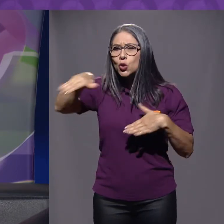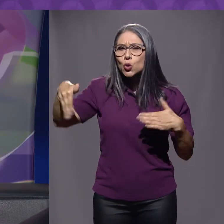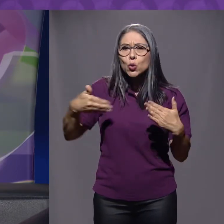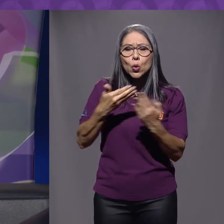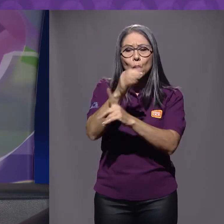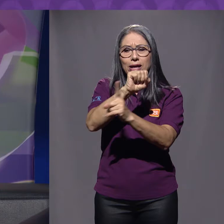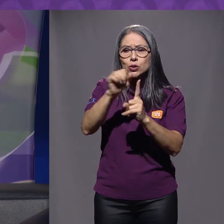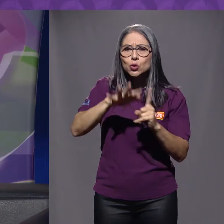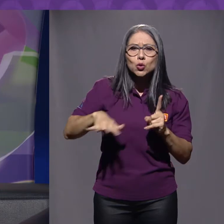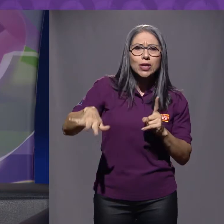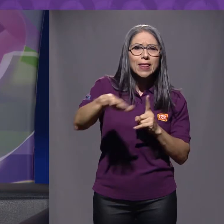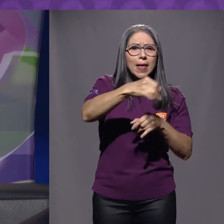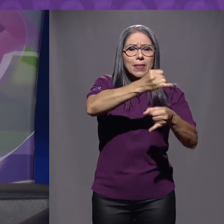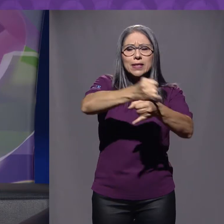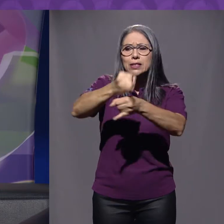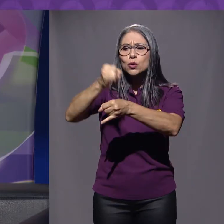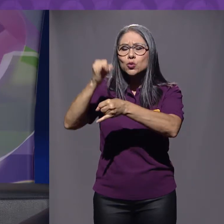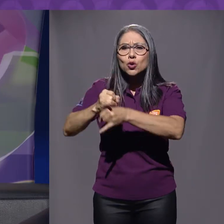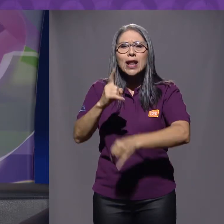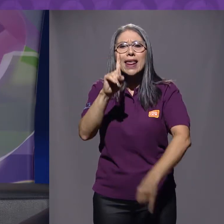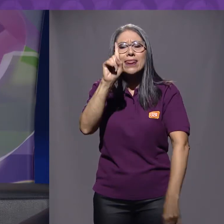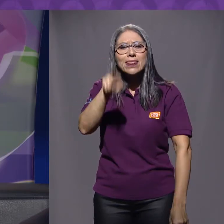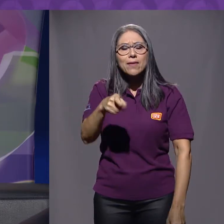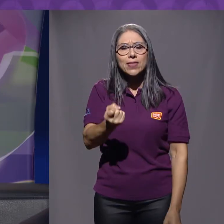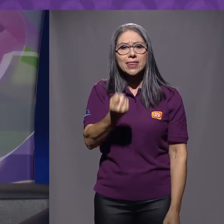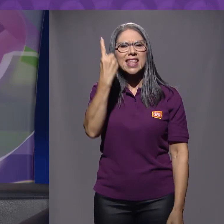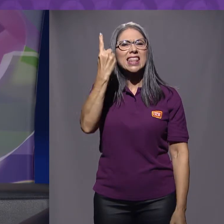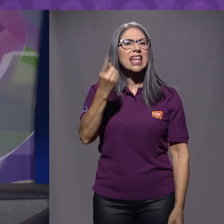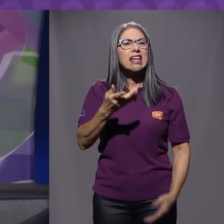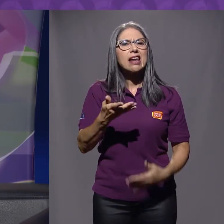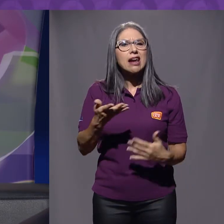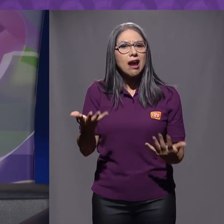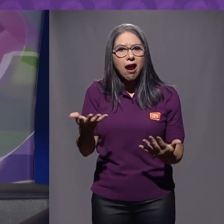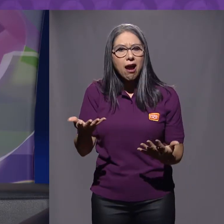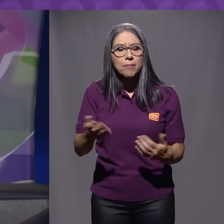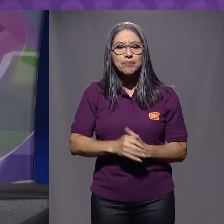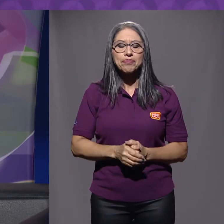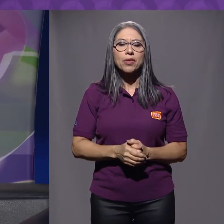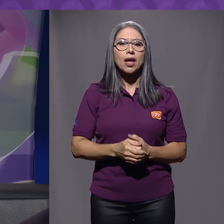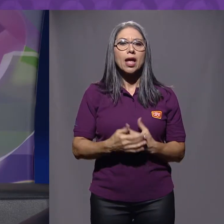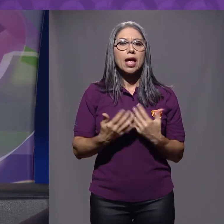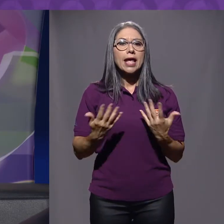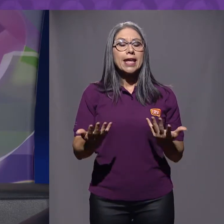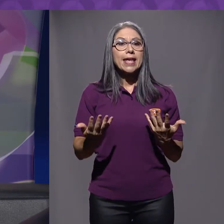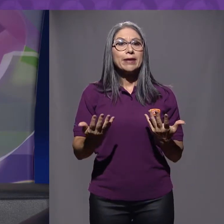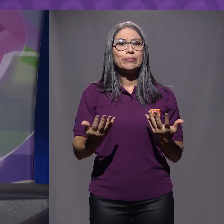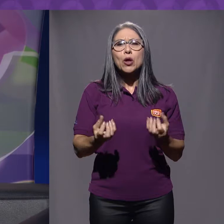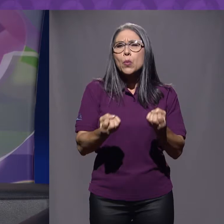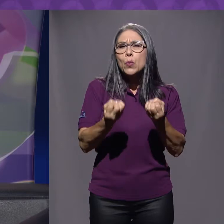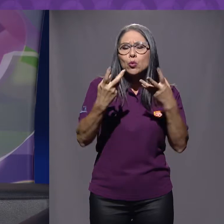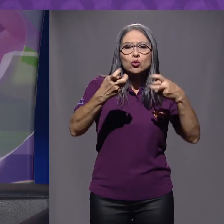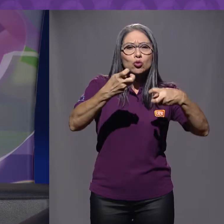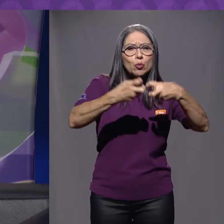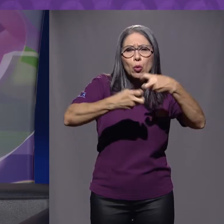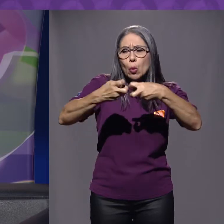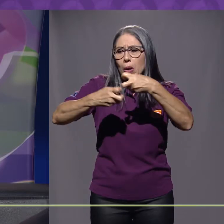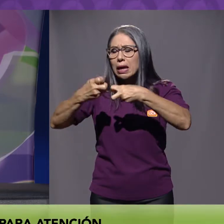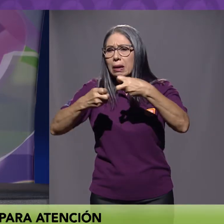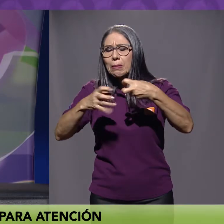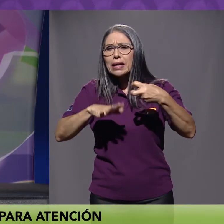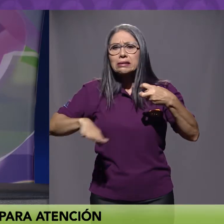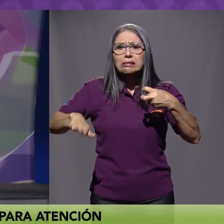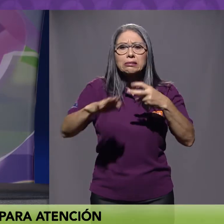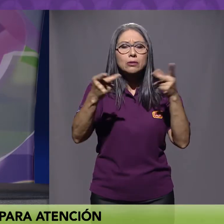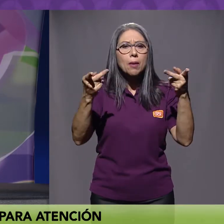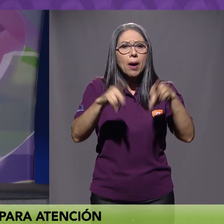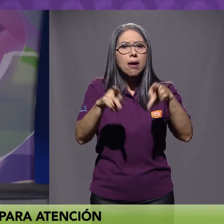actores, y estoy hablando de toda la sociedad, y la institucionalidad del país, es que mucho de los problemas